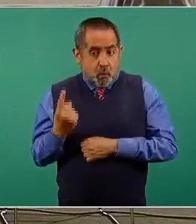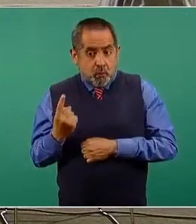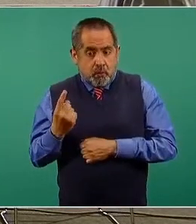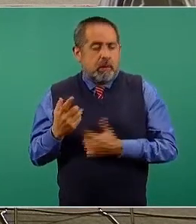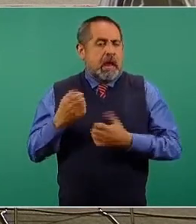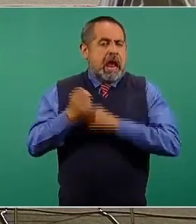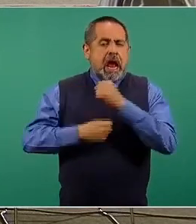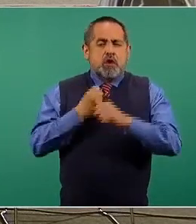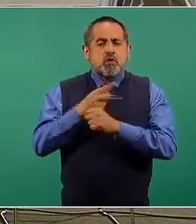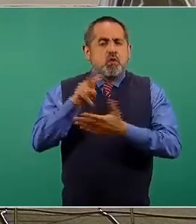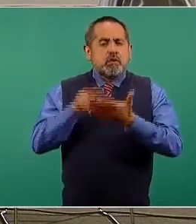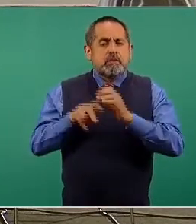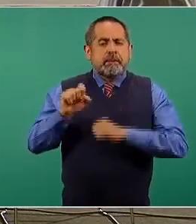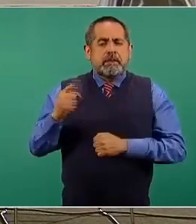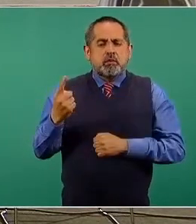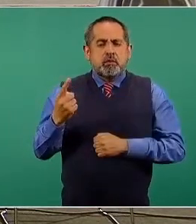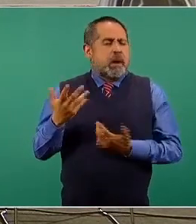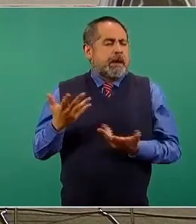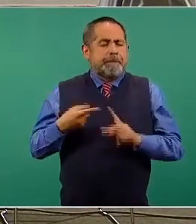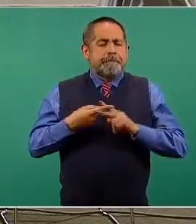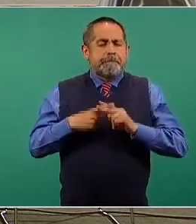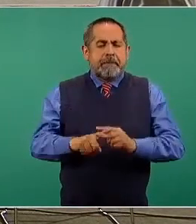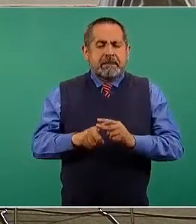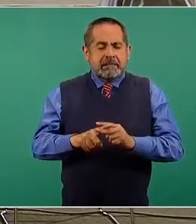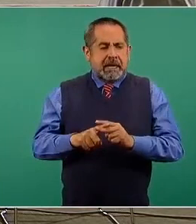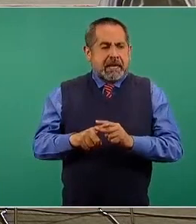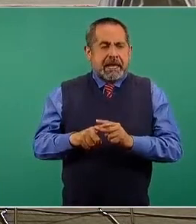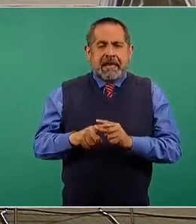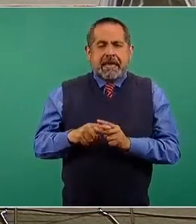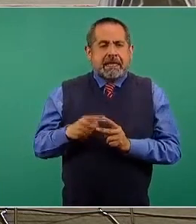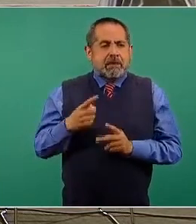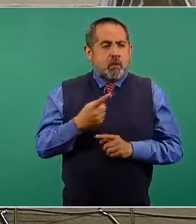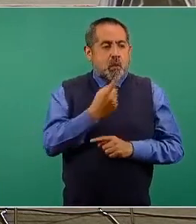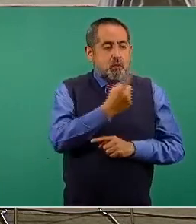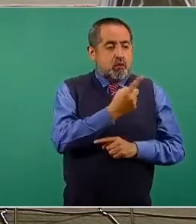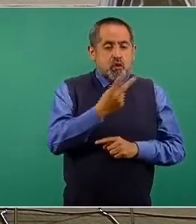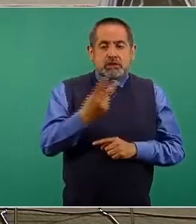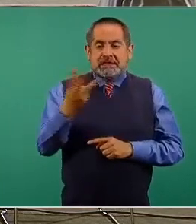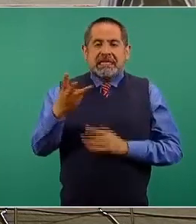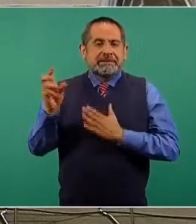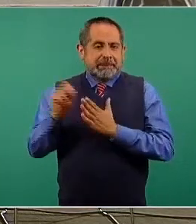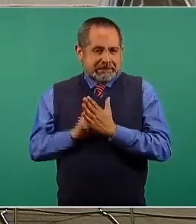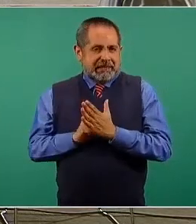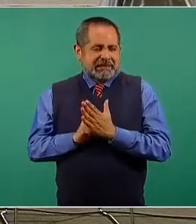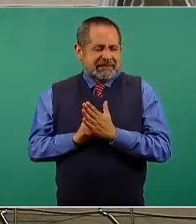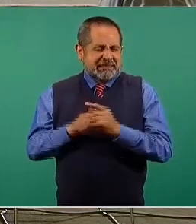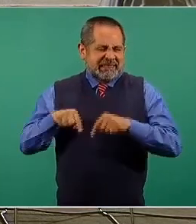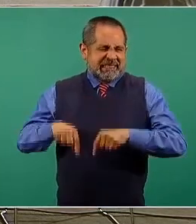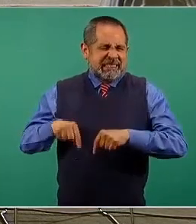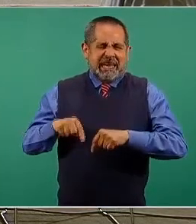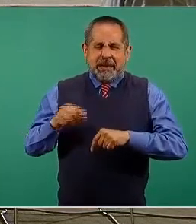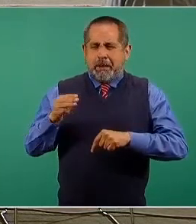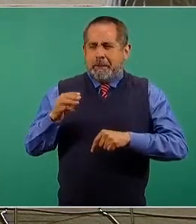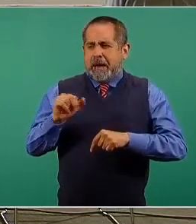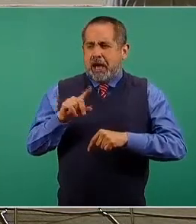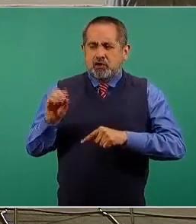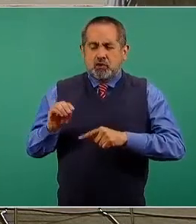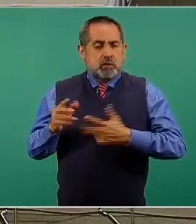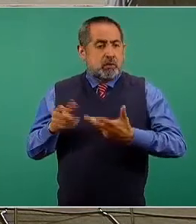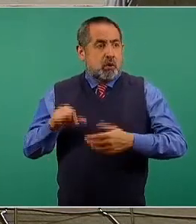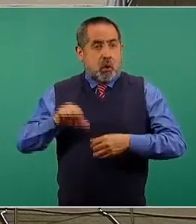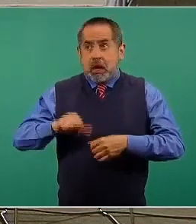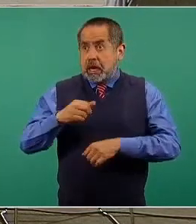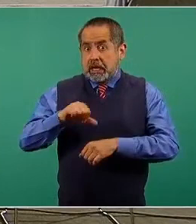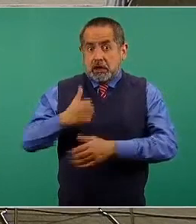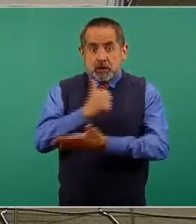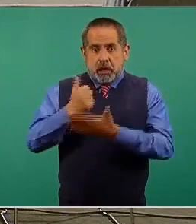año 2021, iniciando el tercer mes del año calendario y una tarde muy calurosa en la